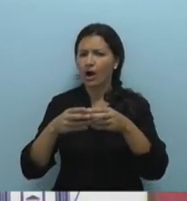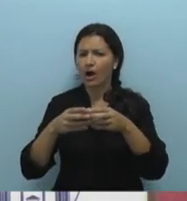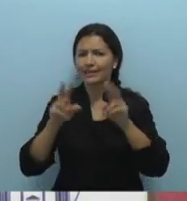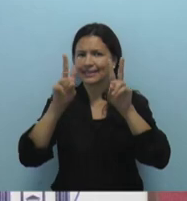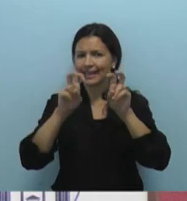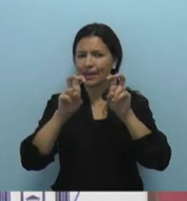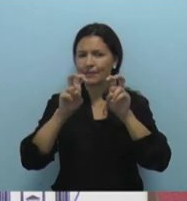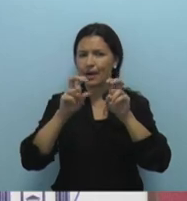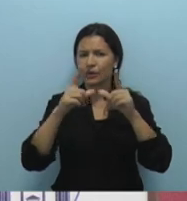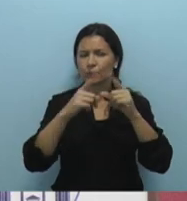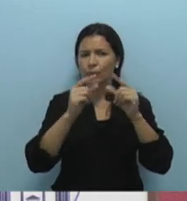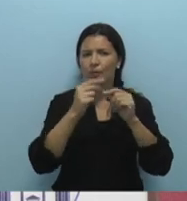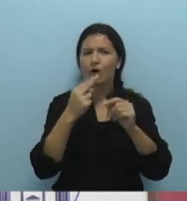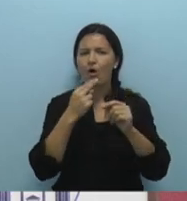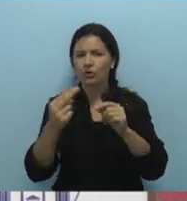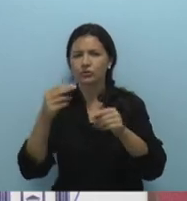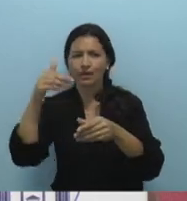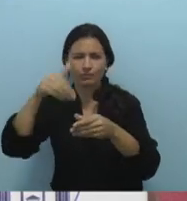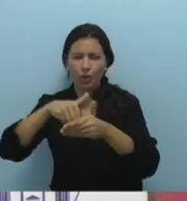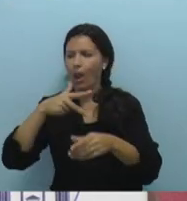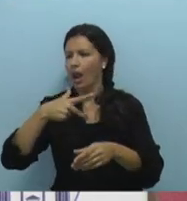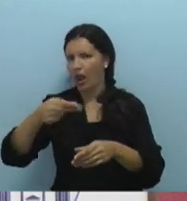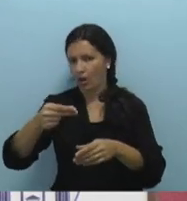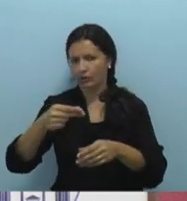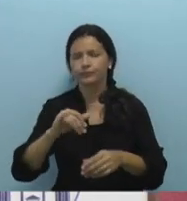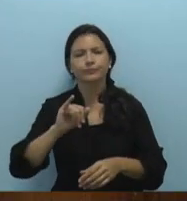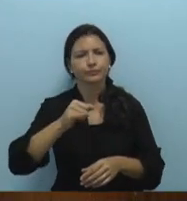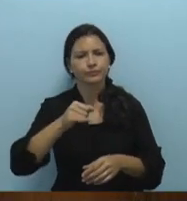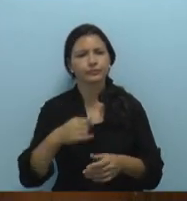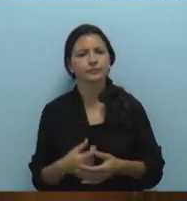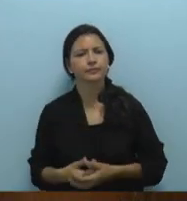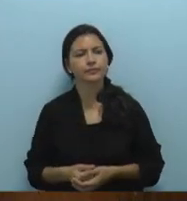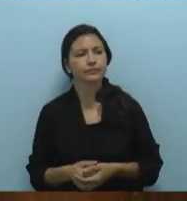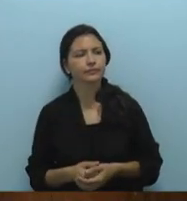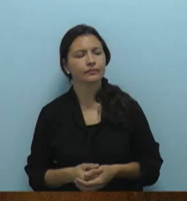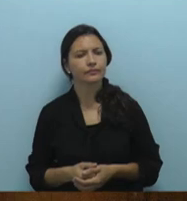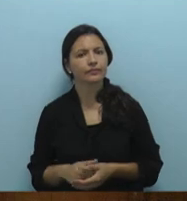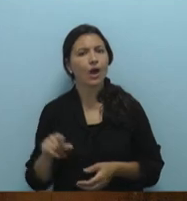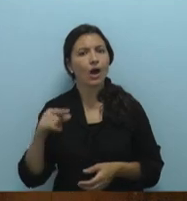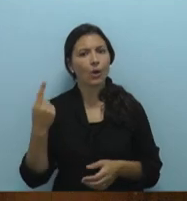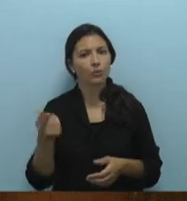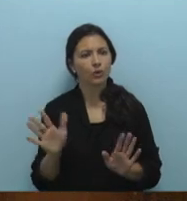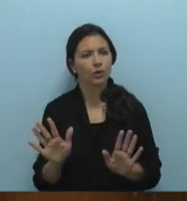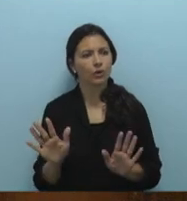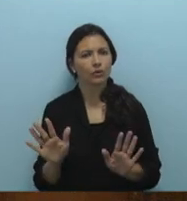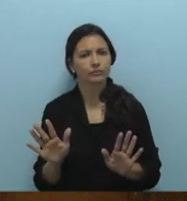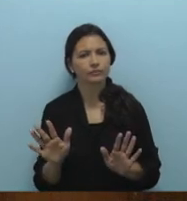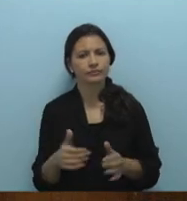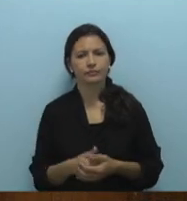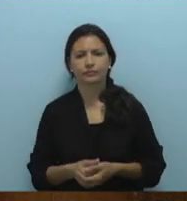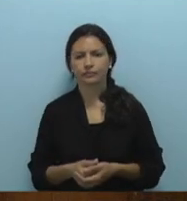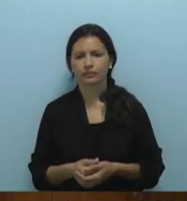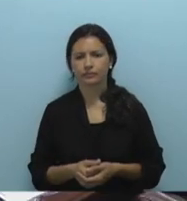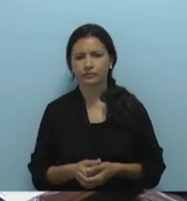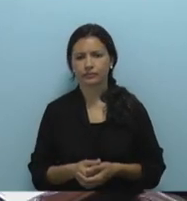el asunto número 11 del orden del día. Así será, diputado. ¿Hay alguna otra salvedad de votación?